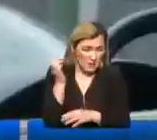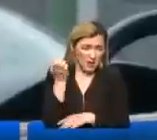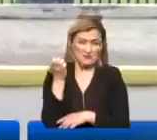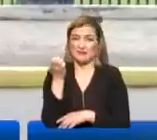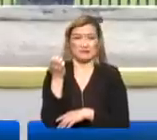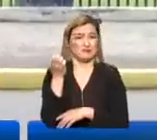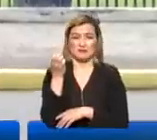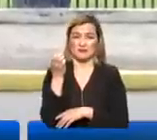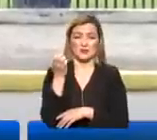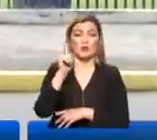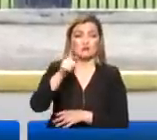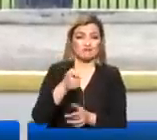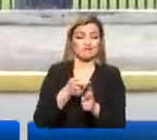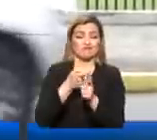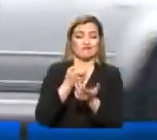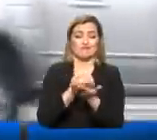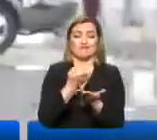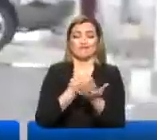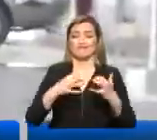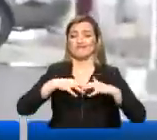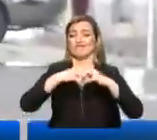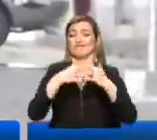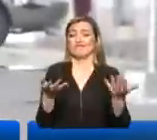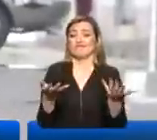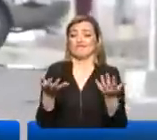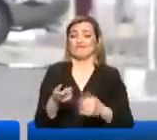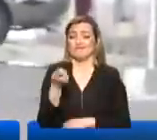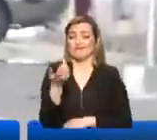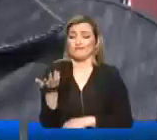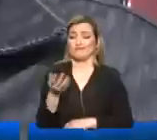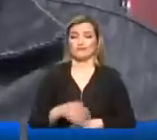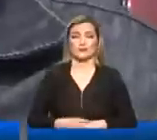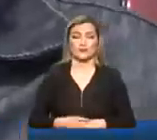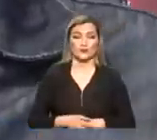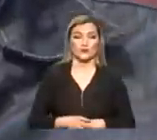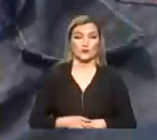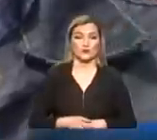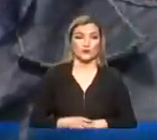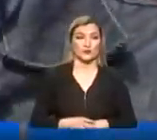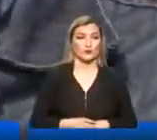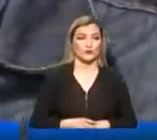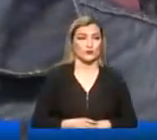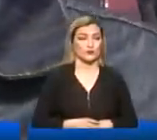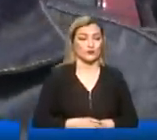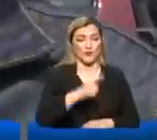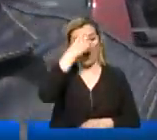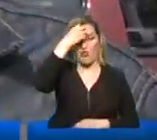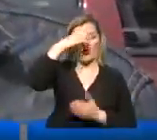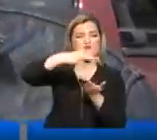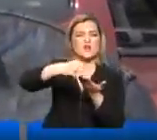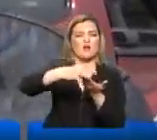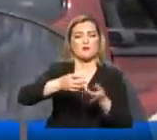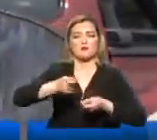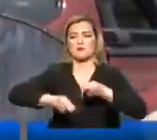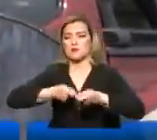es necesario y urgente activar el sector productivo de las ciudades. Este cantón vive del comercio,